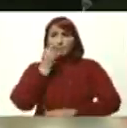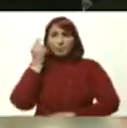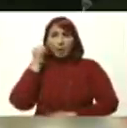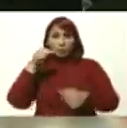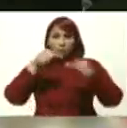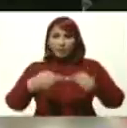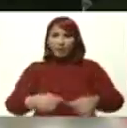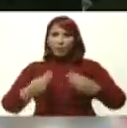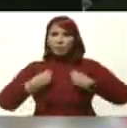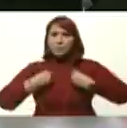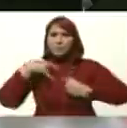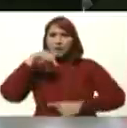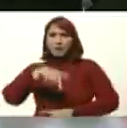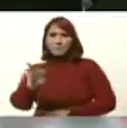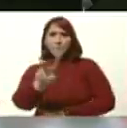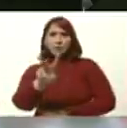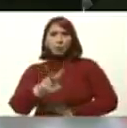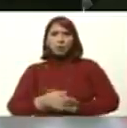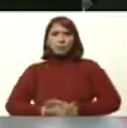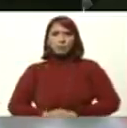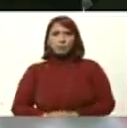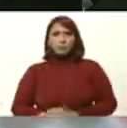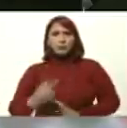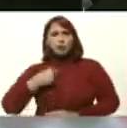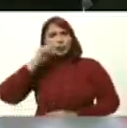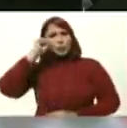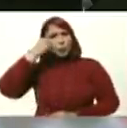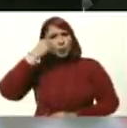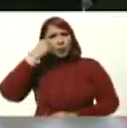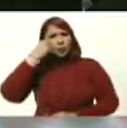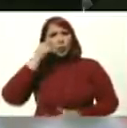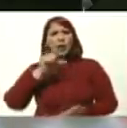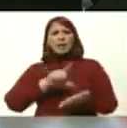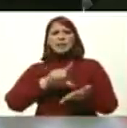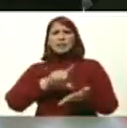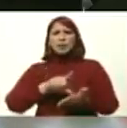quedaron a vivir aquí. Yo recuerdo en el liceo,